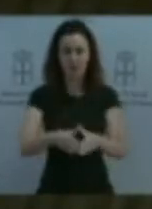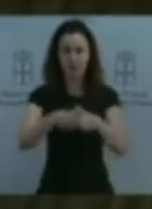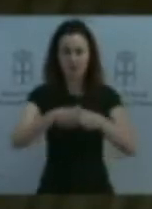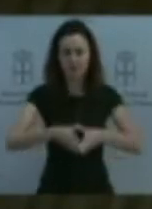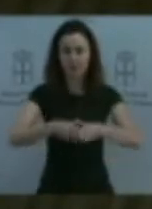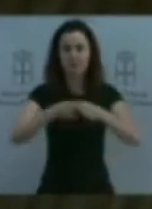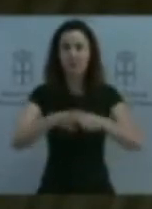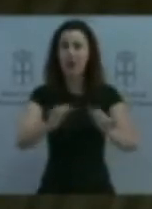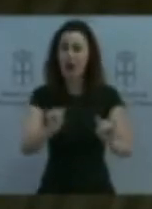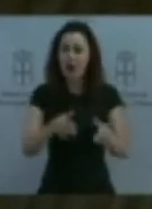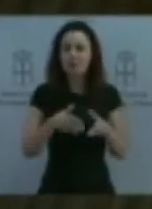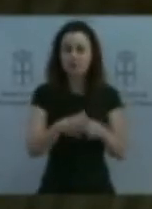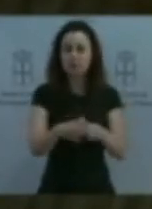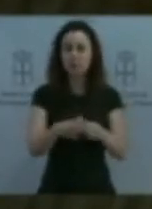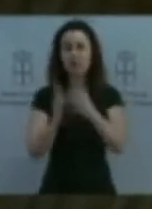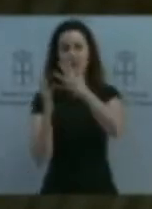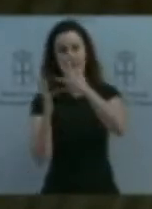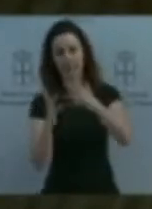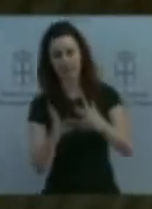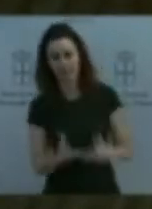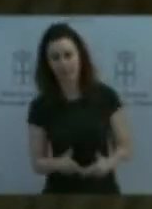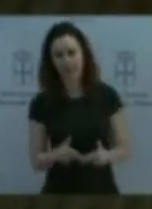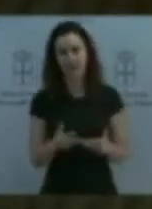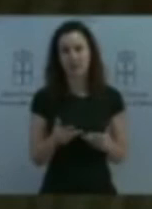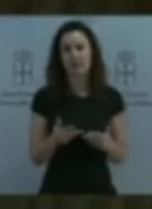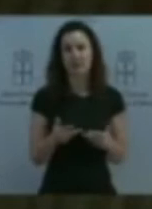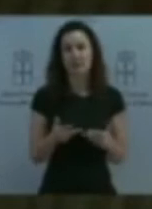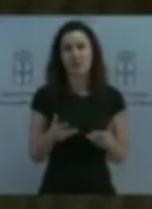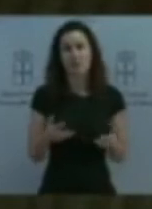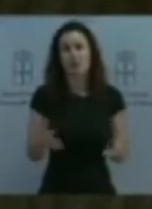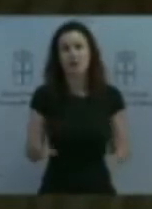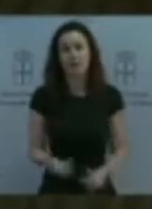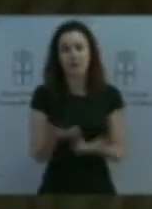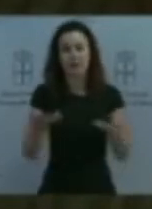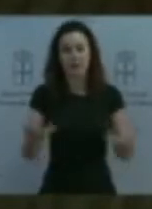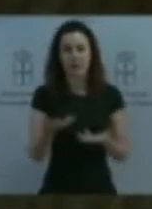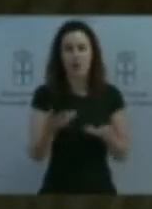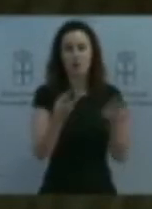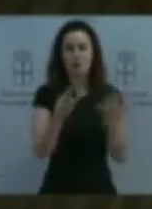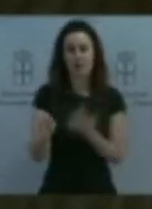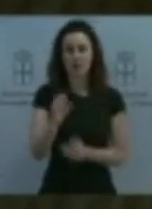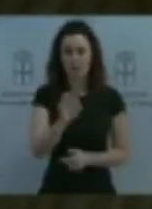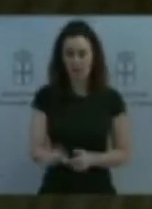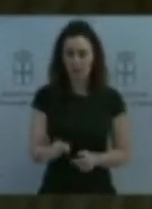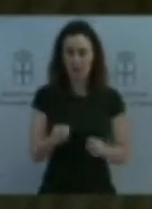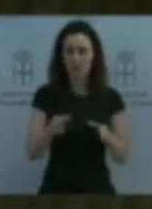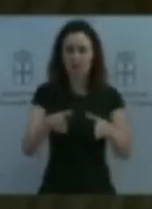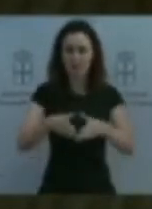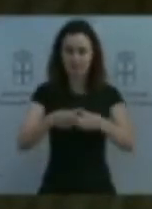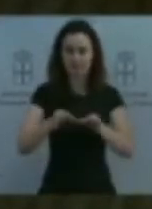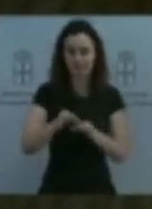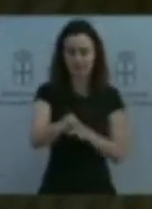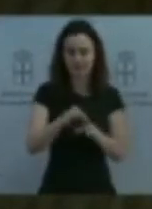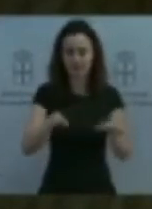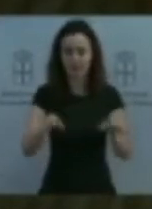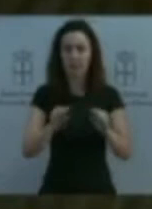mayoría en las artes menores, un 80%. Las dimensiones y el tipo de estructura de estas embarcaciones les permiten alternar y